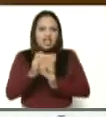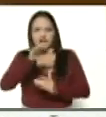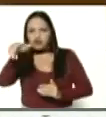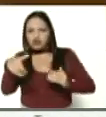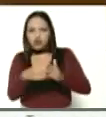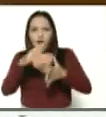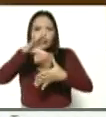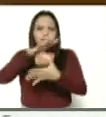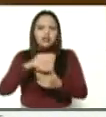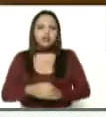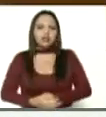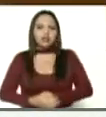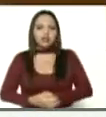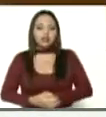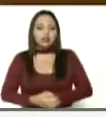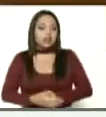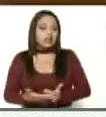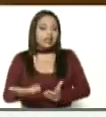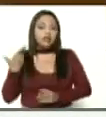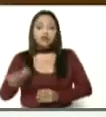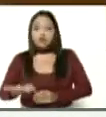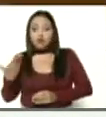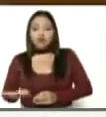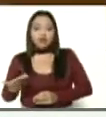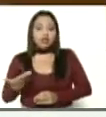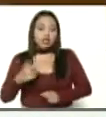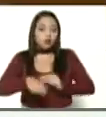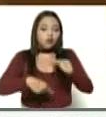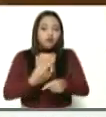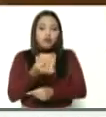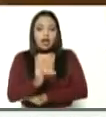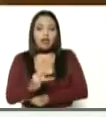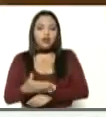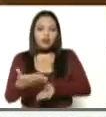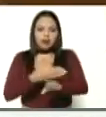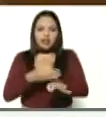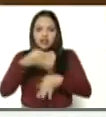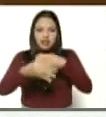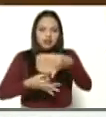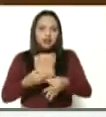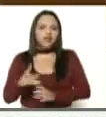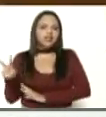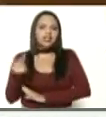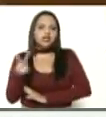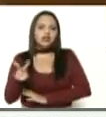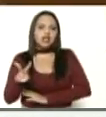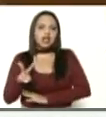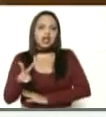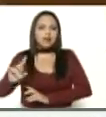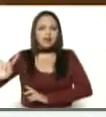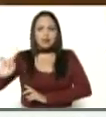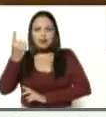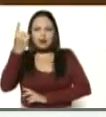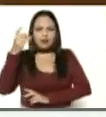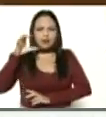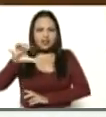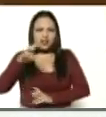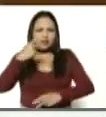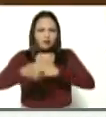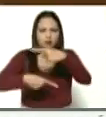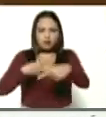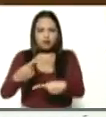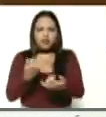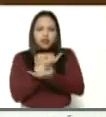innegable el impacto porque, como bien lo dijo el camarada Jorge Berrueta, Venezuela fue la punta de lanza del proceso